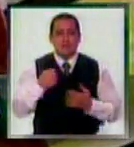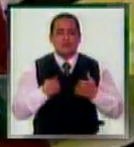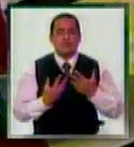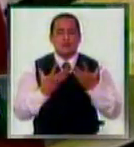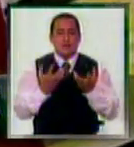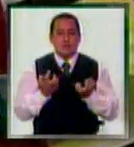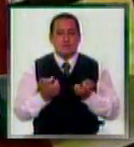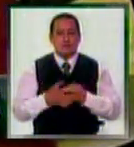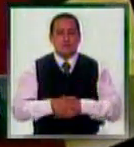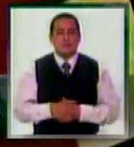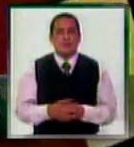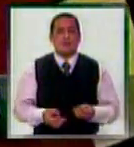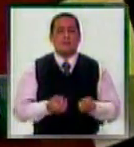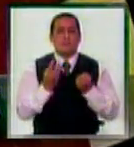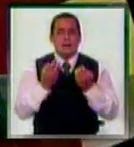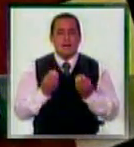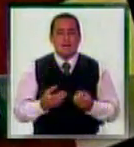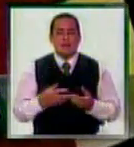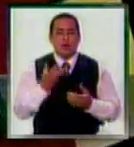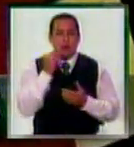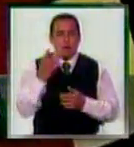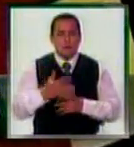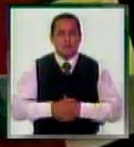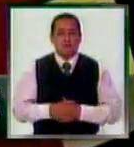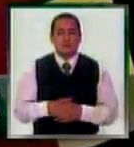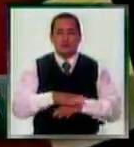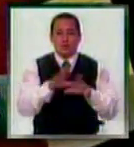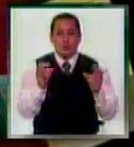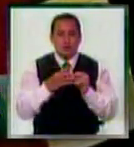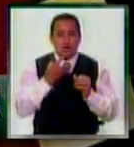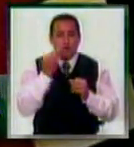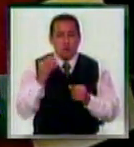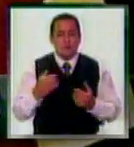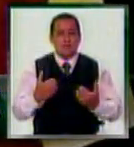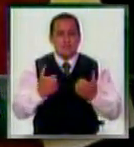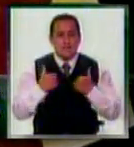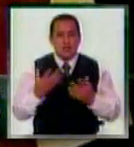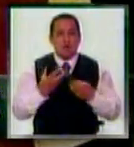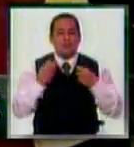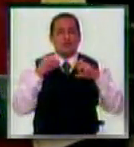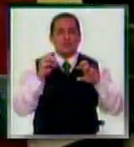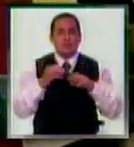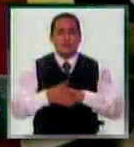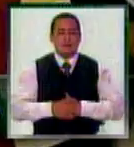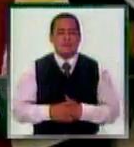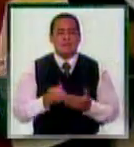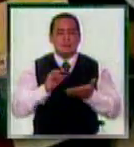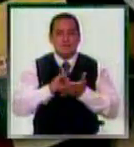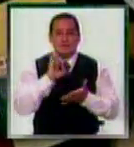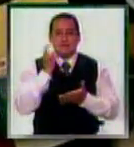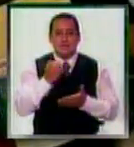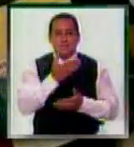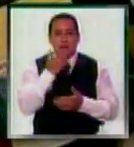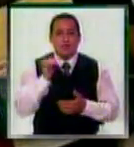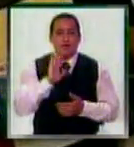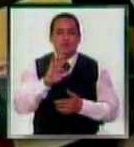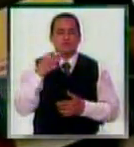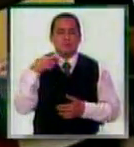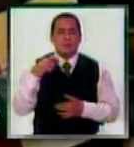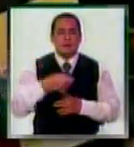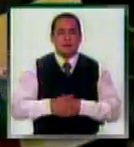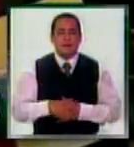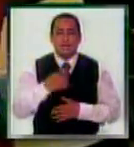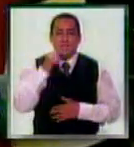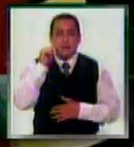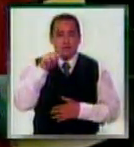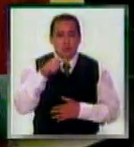tenemos que hacer para que nuestros jóvenes tengan la oportunidad de ser mejor que sus padres.